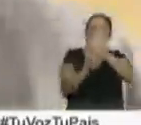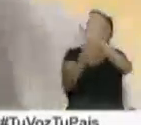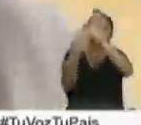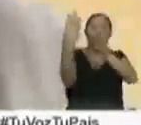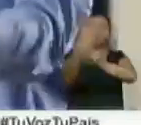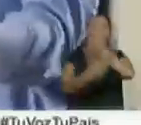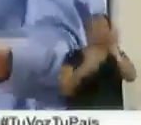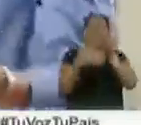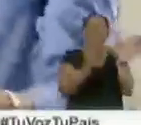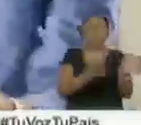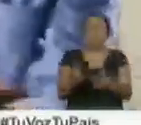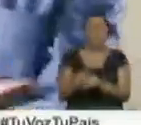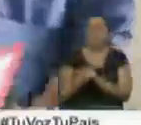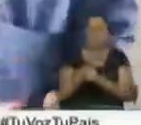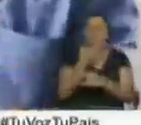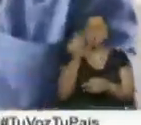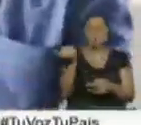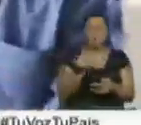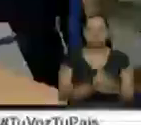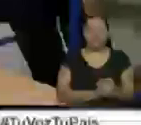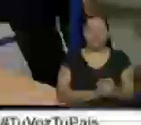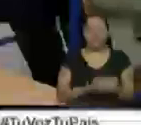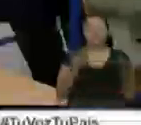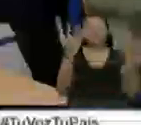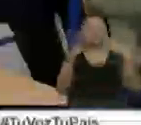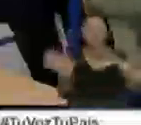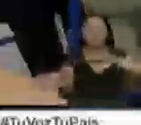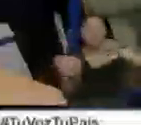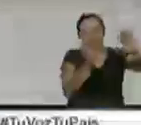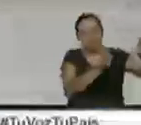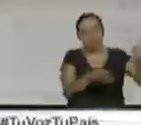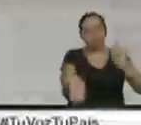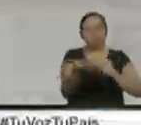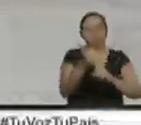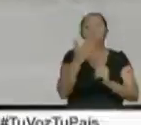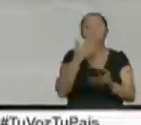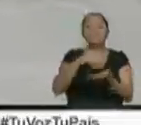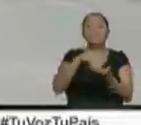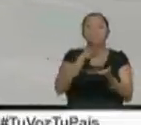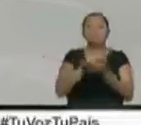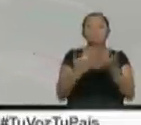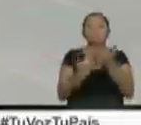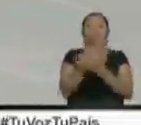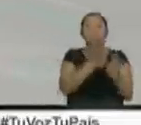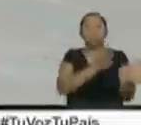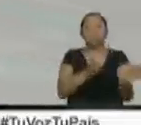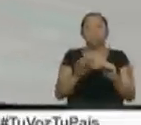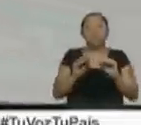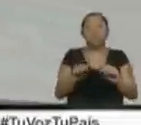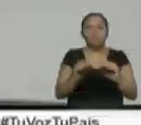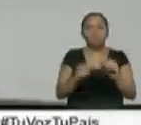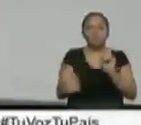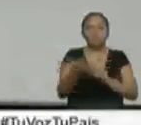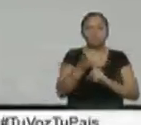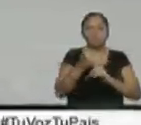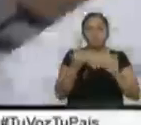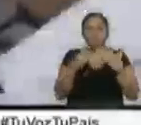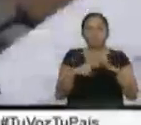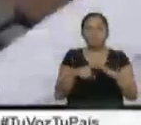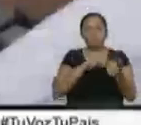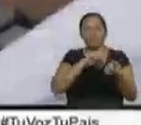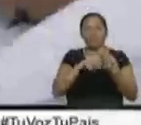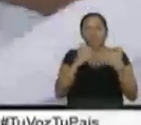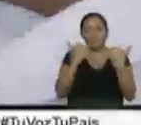en políticas de discapacidad. Otro logro para este sector es la implementación de programas de educación inclusiva. Al